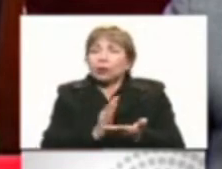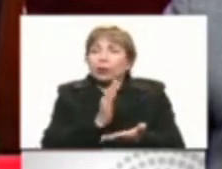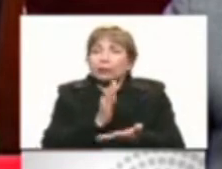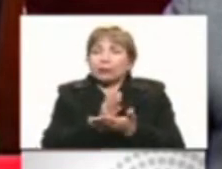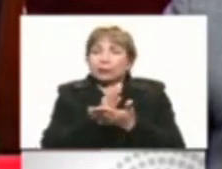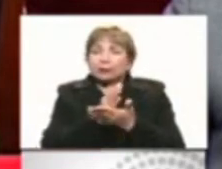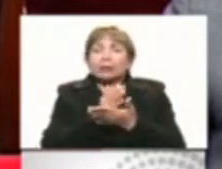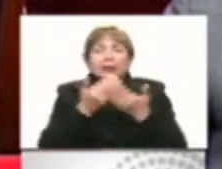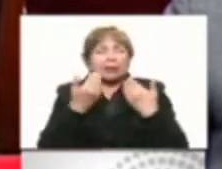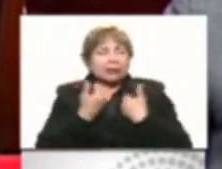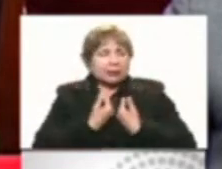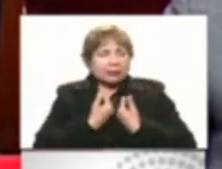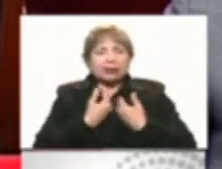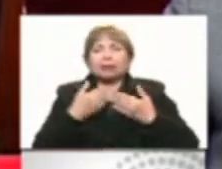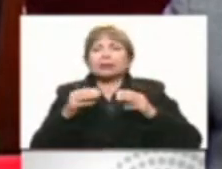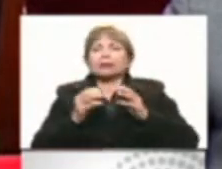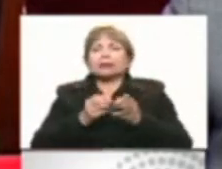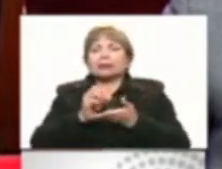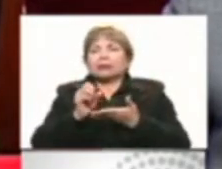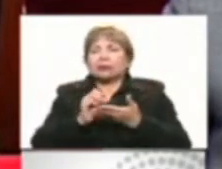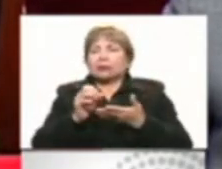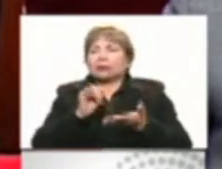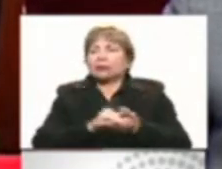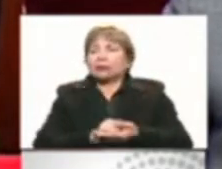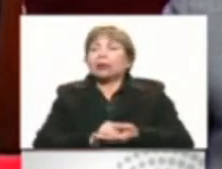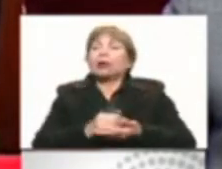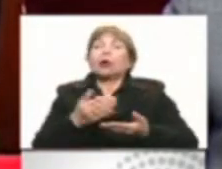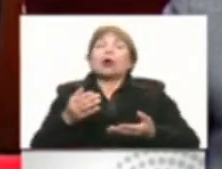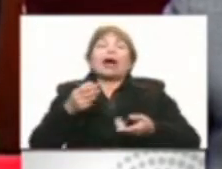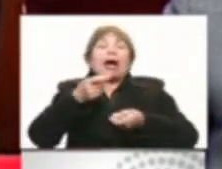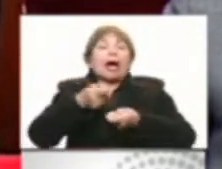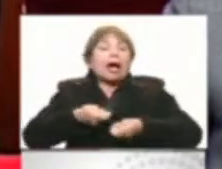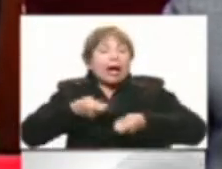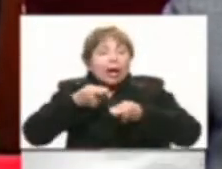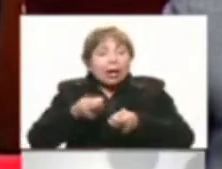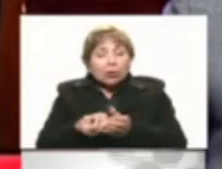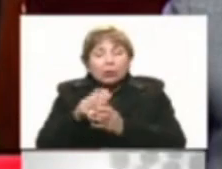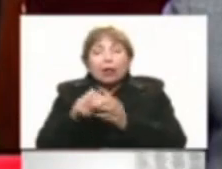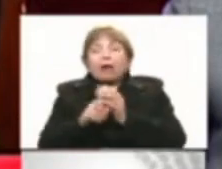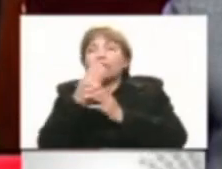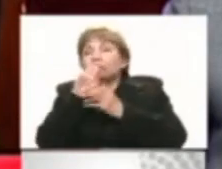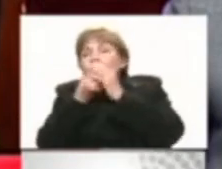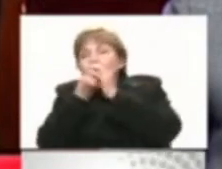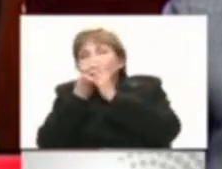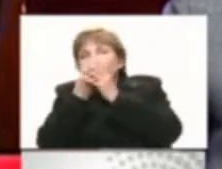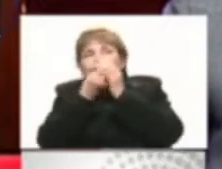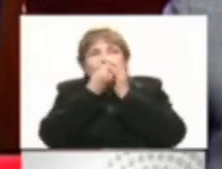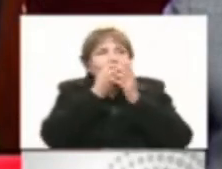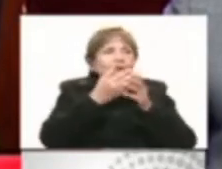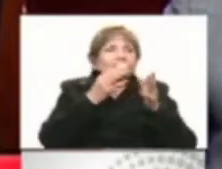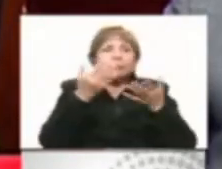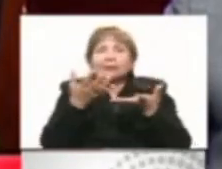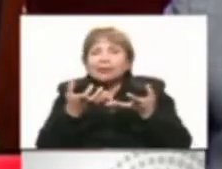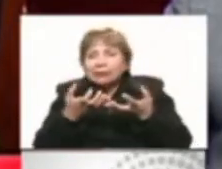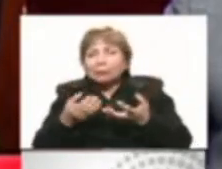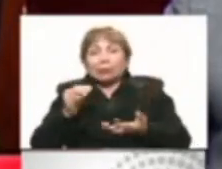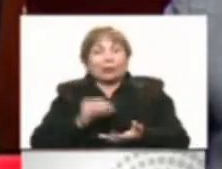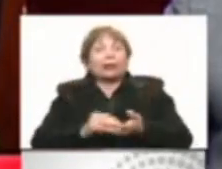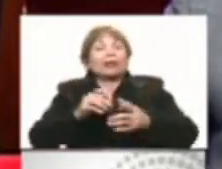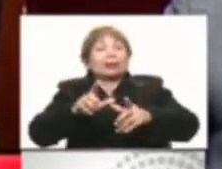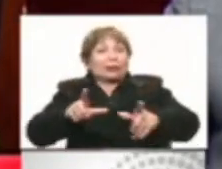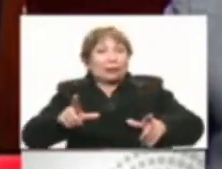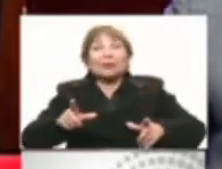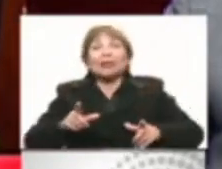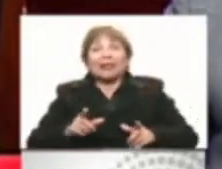que tienen sectores particularmente nuevos, como la acuicultura, como la forestería, y queremos multiplicar este tipo de espacios en los